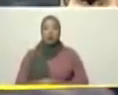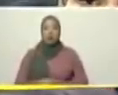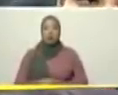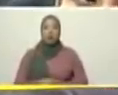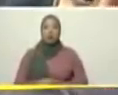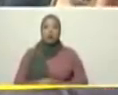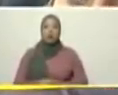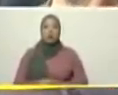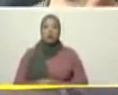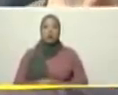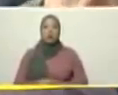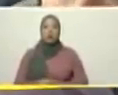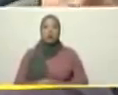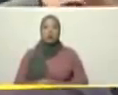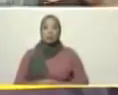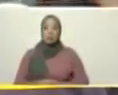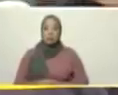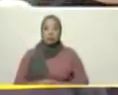En el mero corazón,